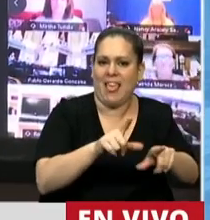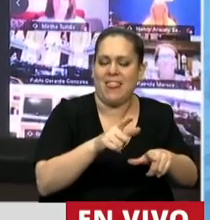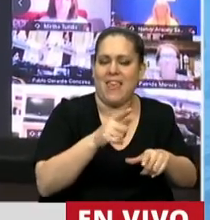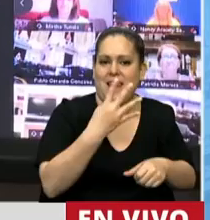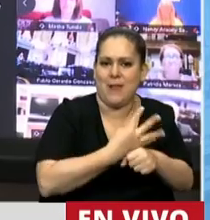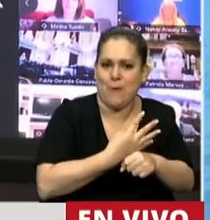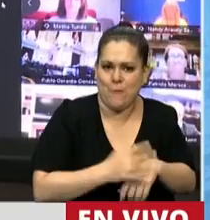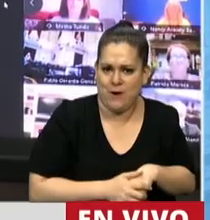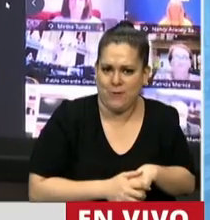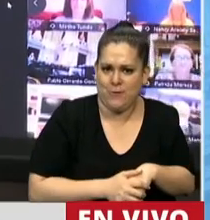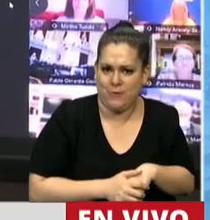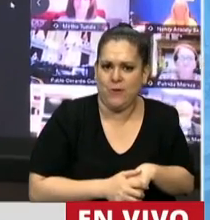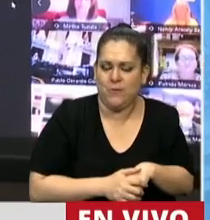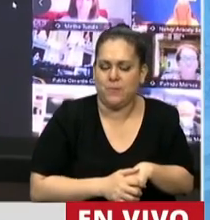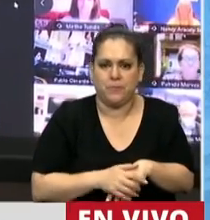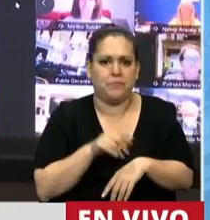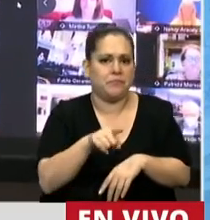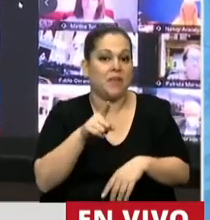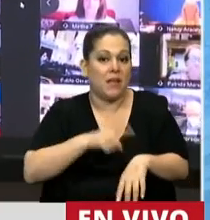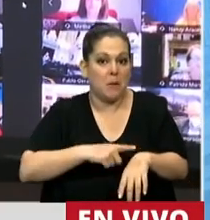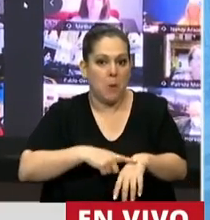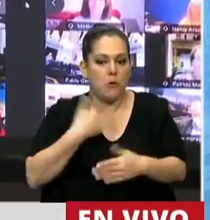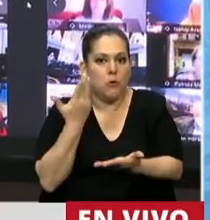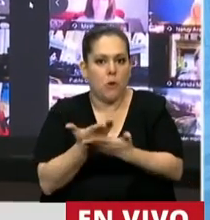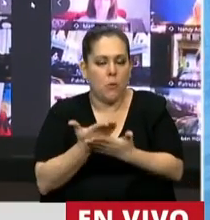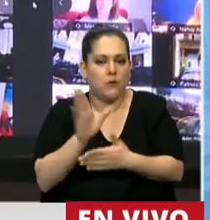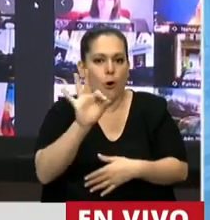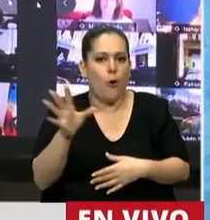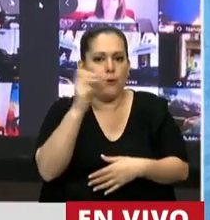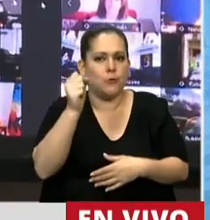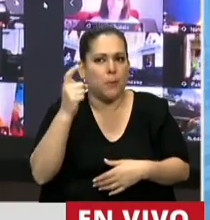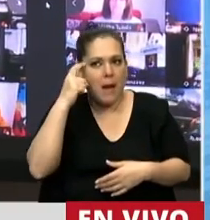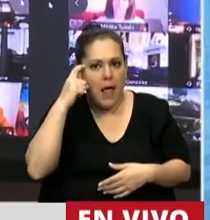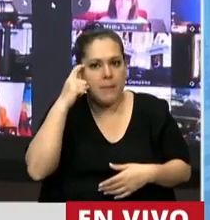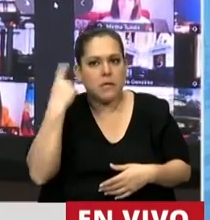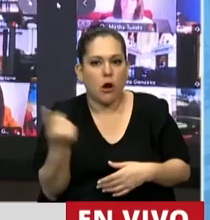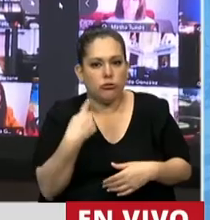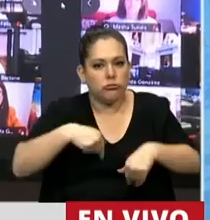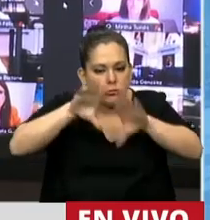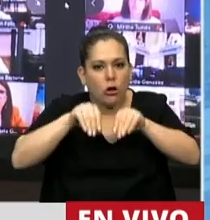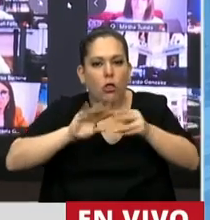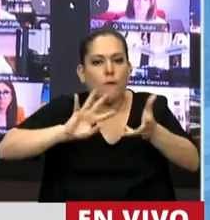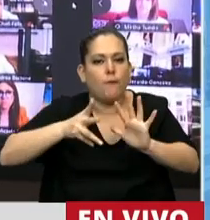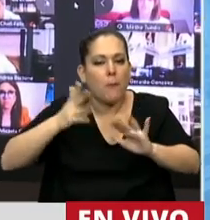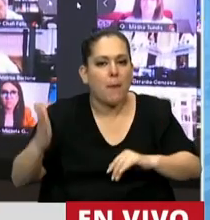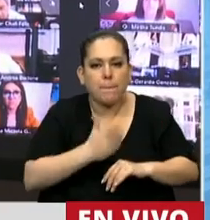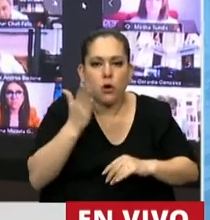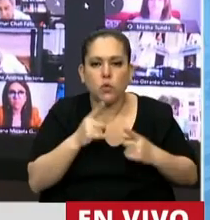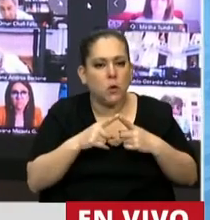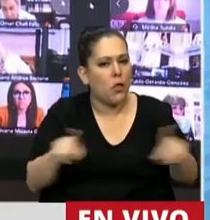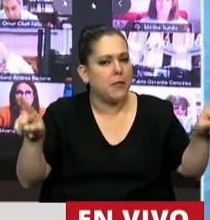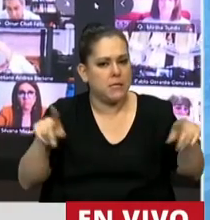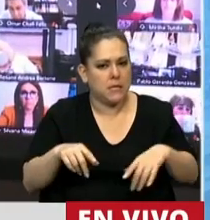estamos tratando es una oportunidad de repensar entre todos un nuevo modelo productivo con asiento en las